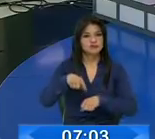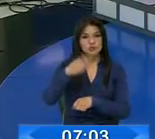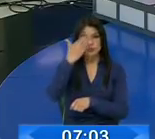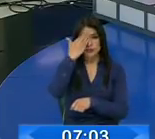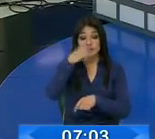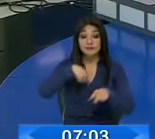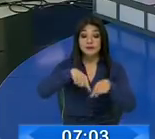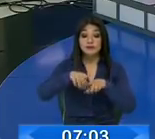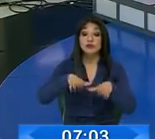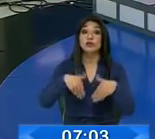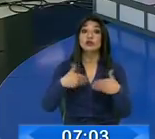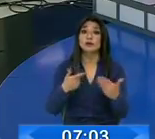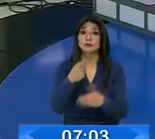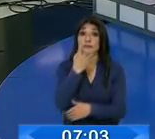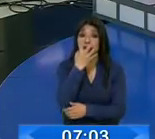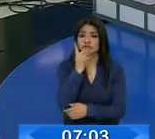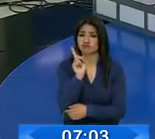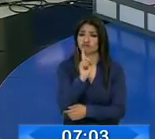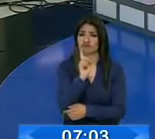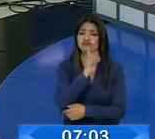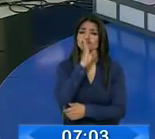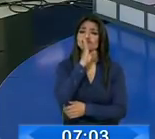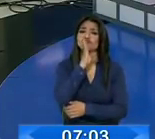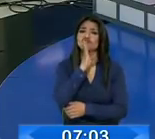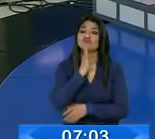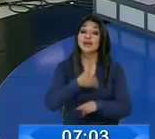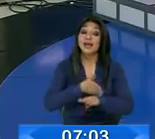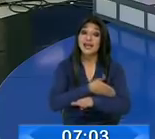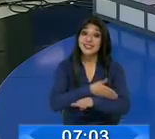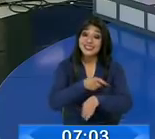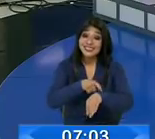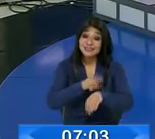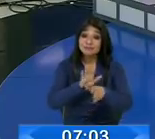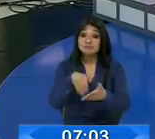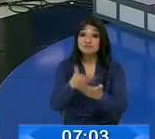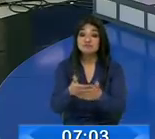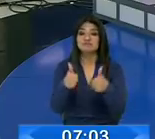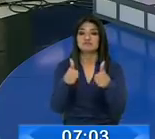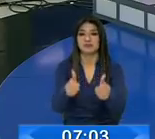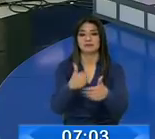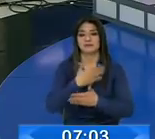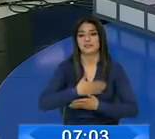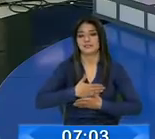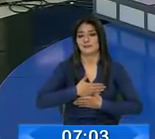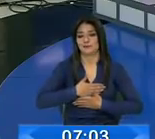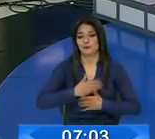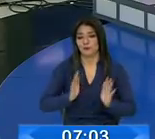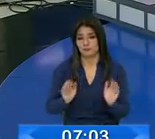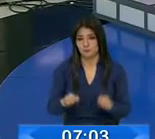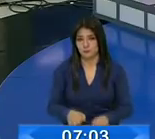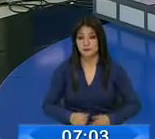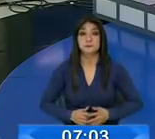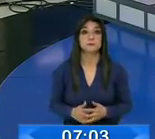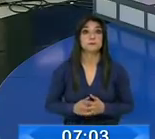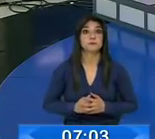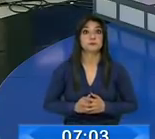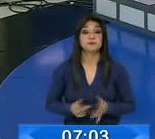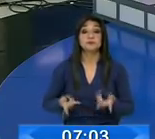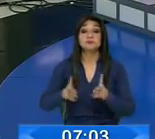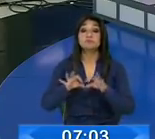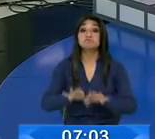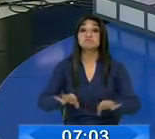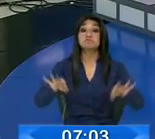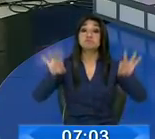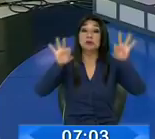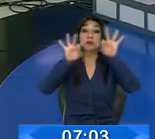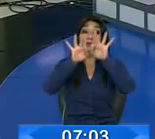el tráfico, no se ponga mal genio, así que mejor salga un poco más tempranito para que llegue bien y vaya disfrutando de ese día. ¿Y saben qué? Importante decirnos, esto es para